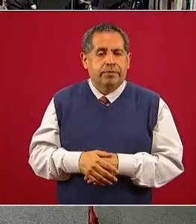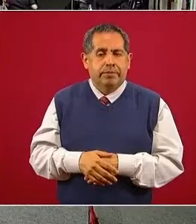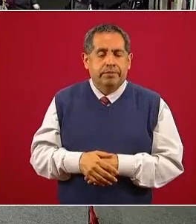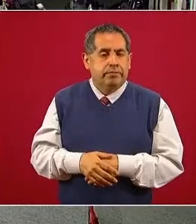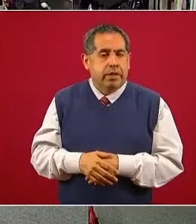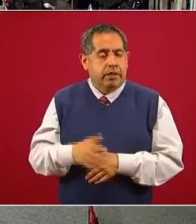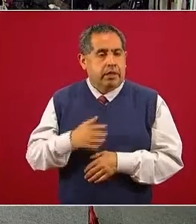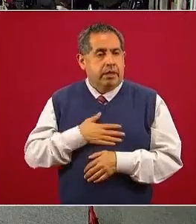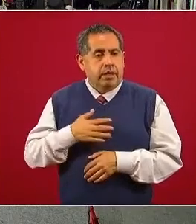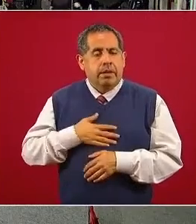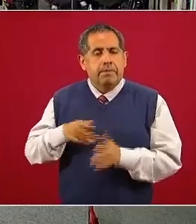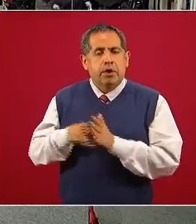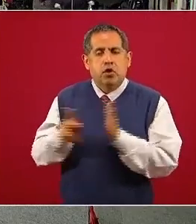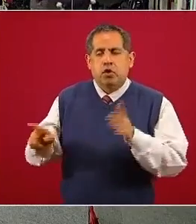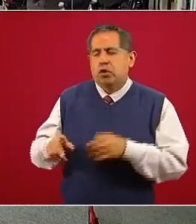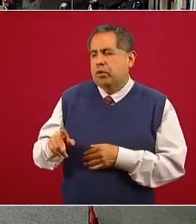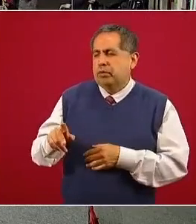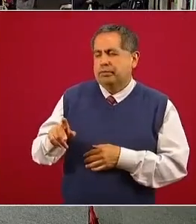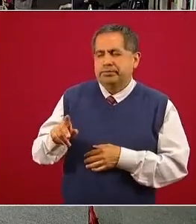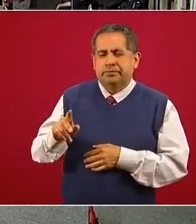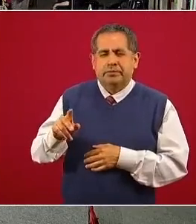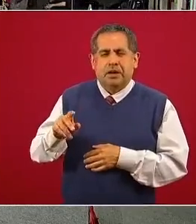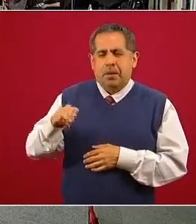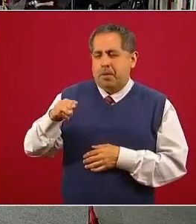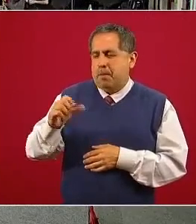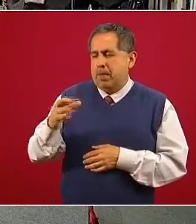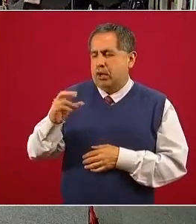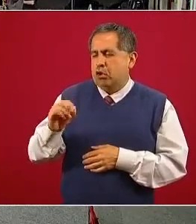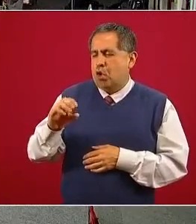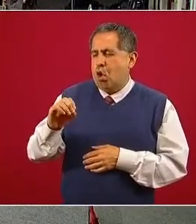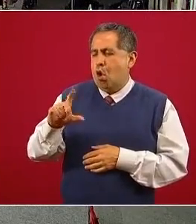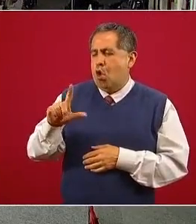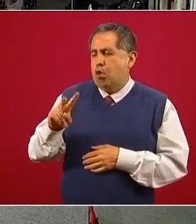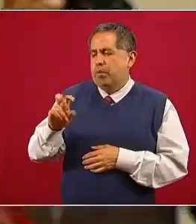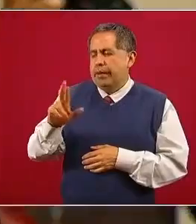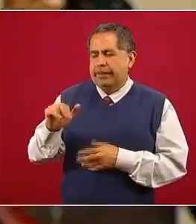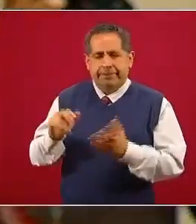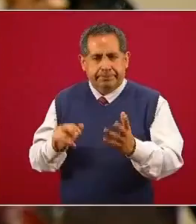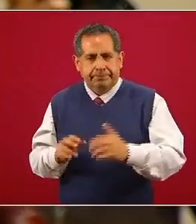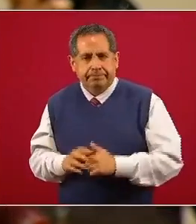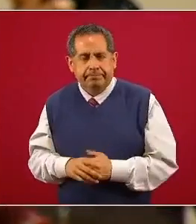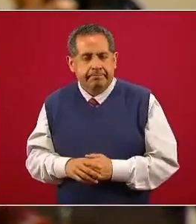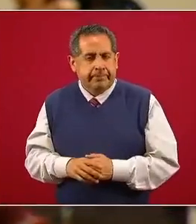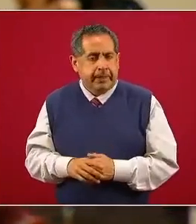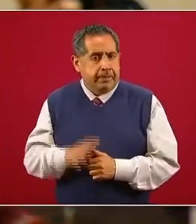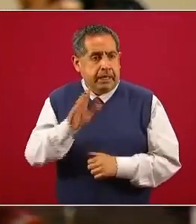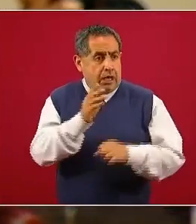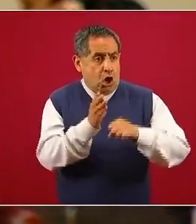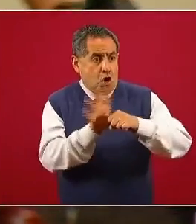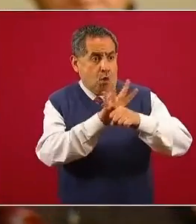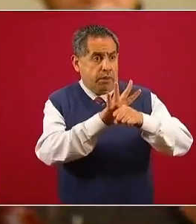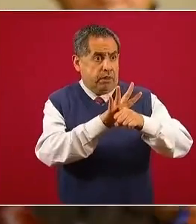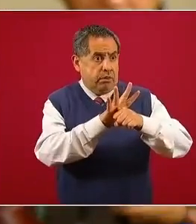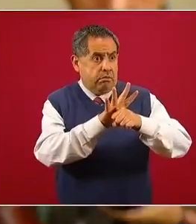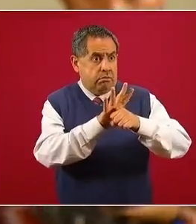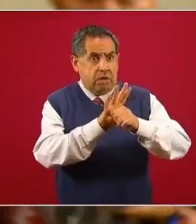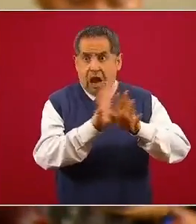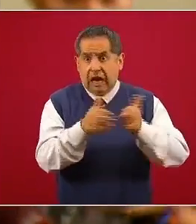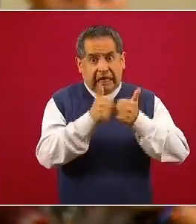Antonio Olvera, del Diario Digital Bajo Palabra, del canal de YouTube Marco Olvera Oficial. Pues pareciera que el COVID llegó para